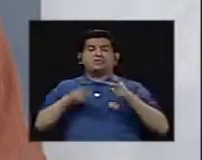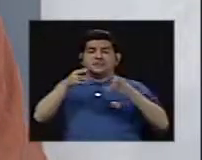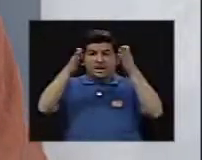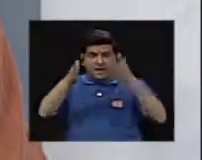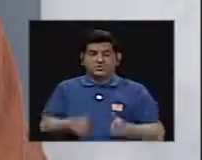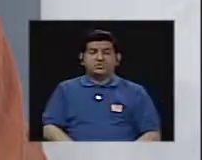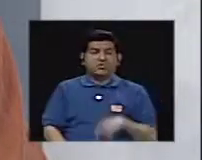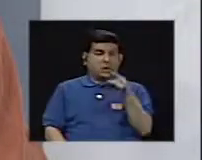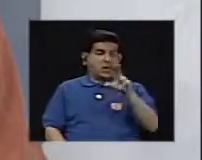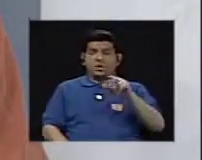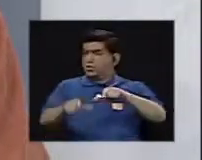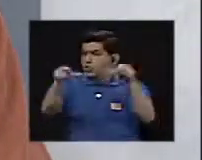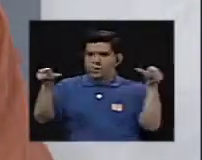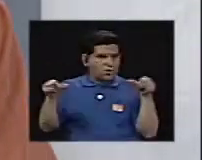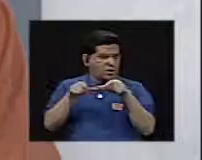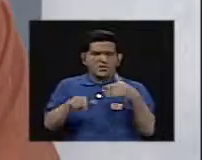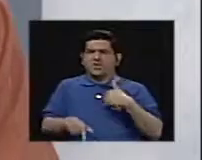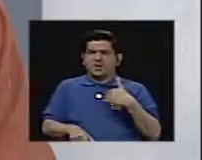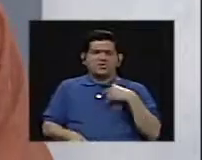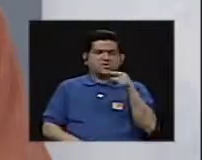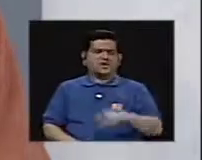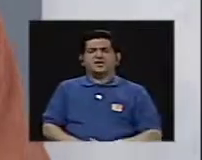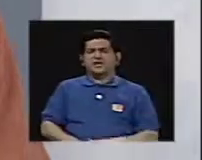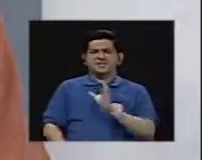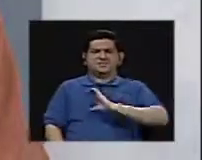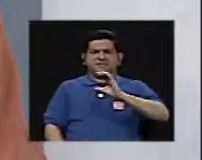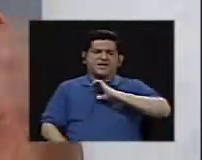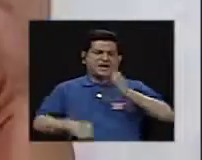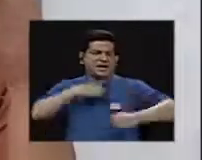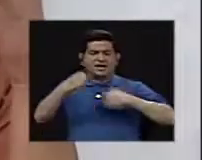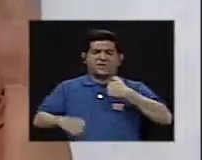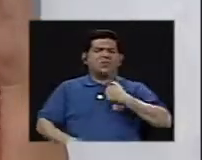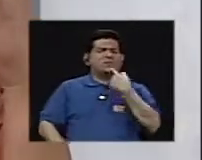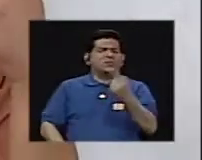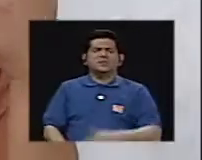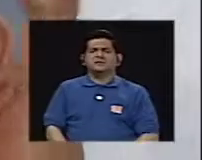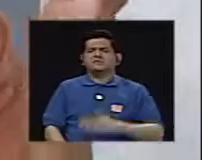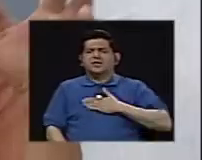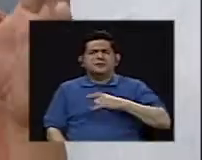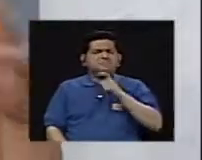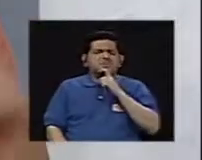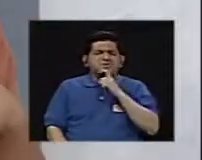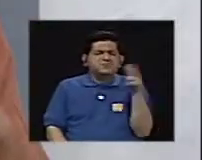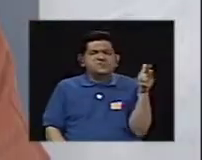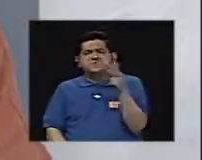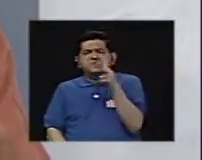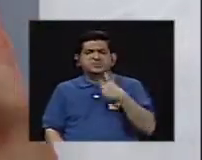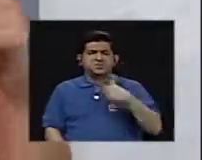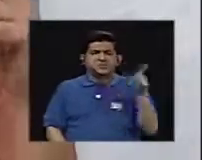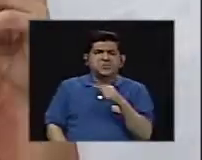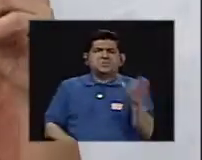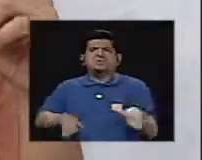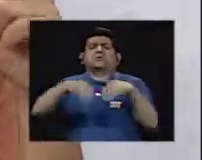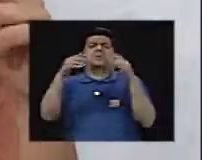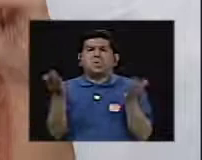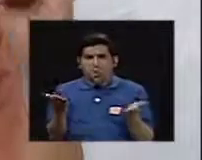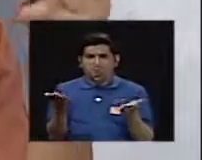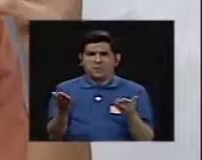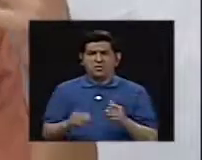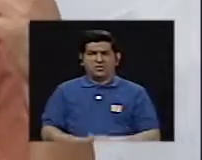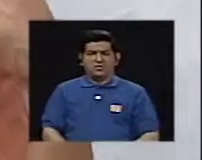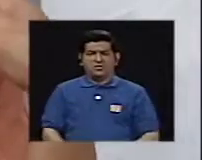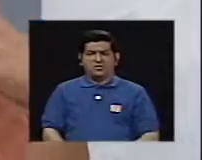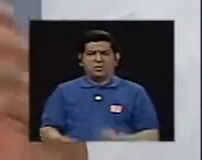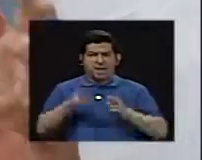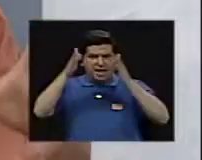veces, como no está en el lugar, no tiene ese apego emotivo, claro, que uno tiene el material, que uno dice, como lo que me costó hacer esta toma, ¿cómo la voy a quitar? Sí, claro. El